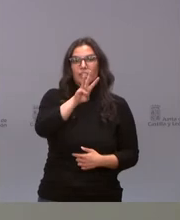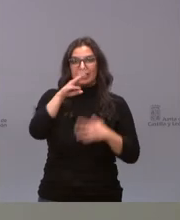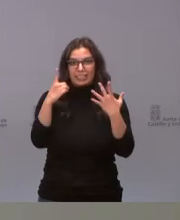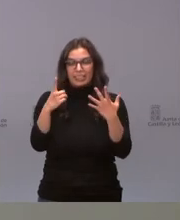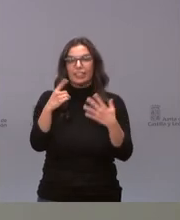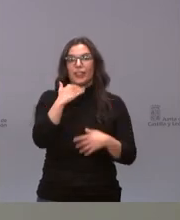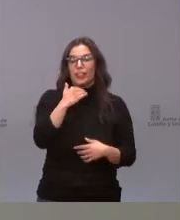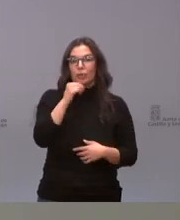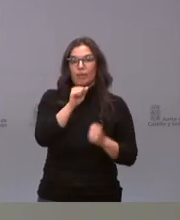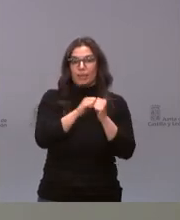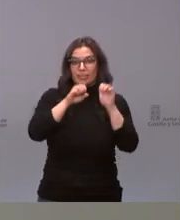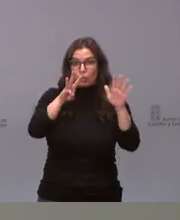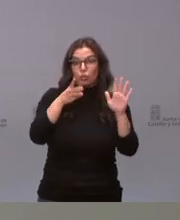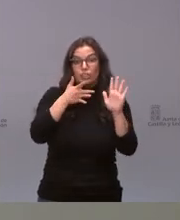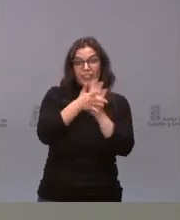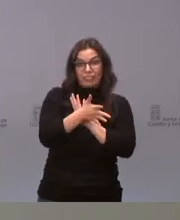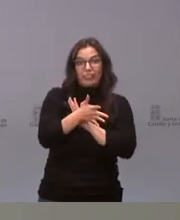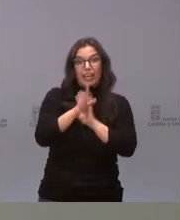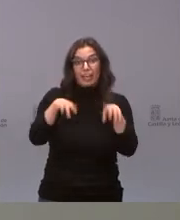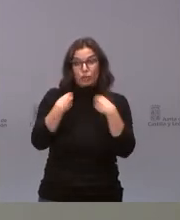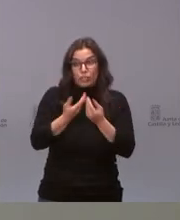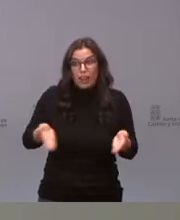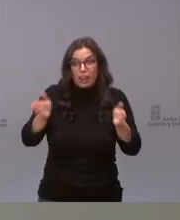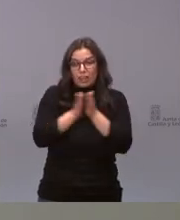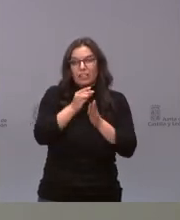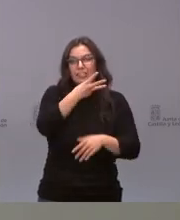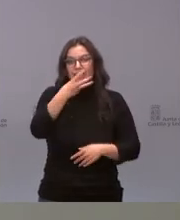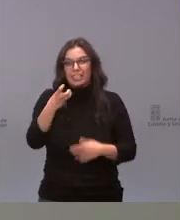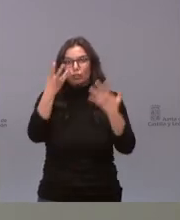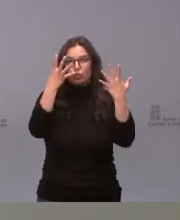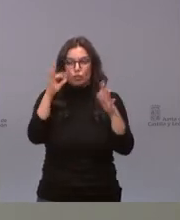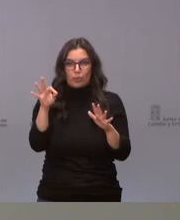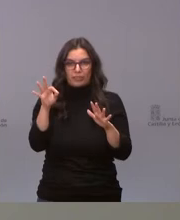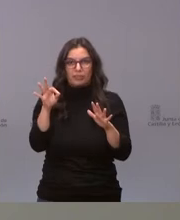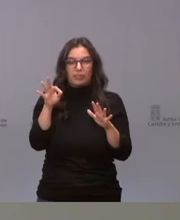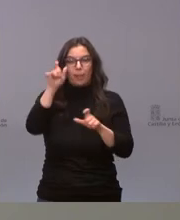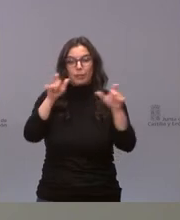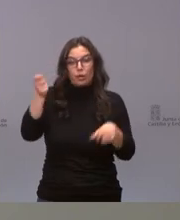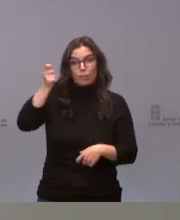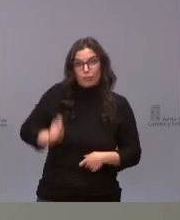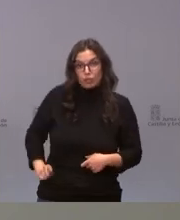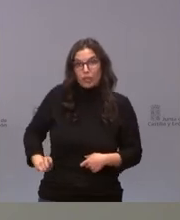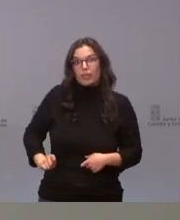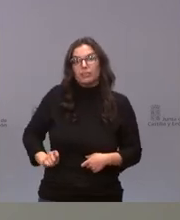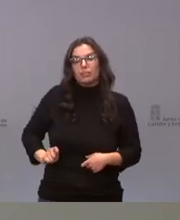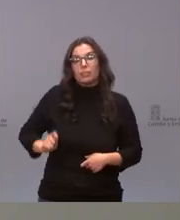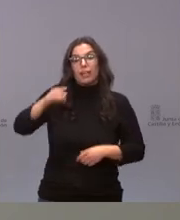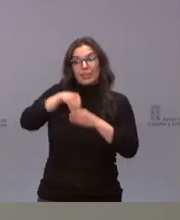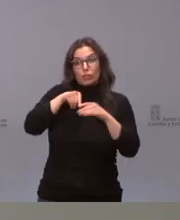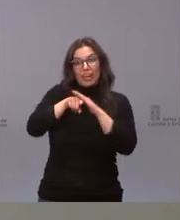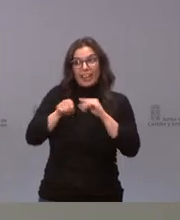en Zamora 28. Es decir, tenemos un total de 390 profesionales que dependen de las gerencias,